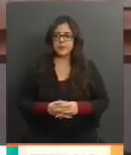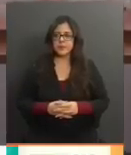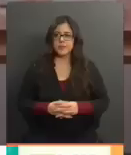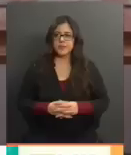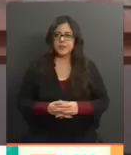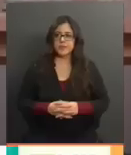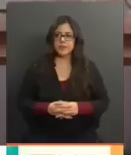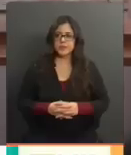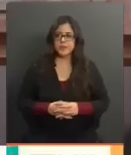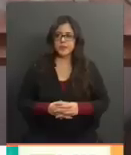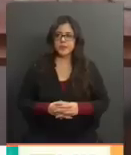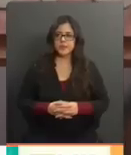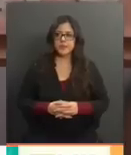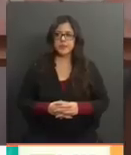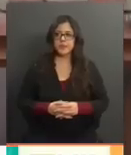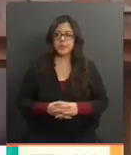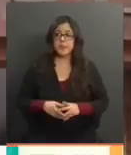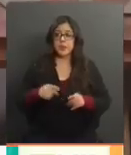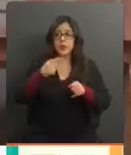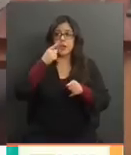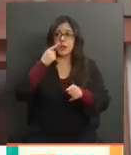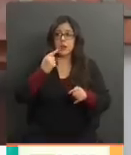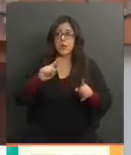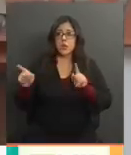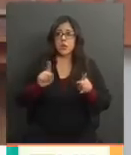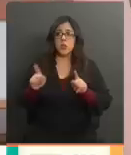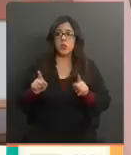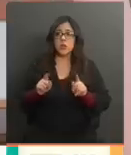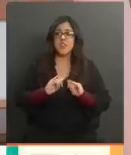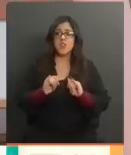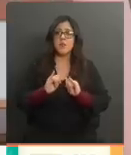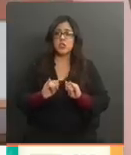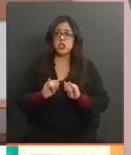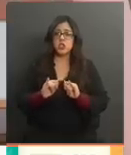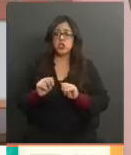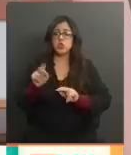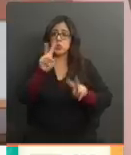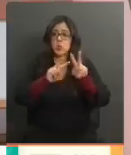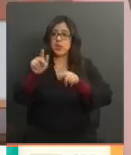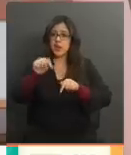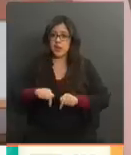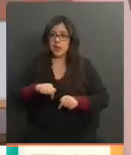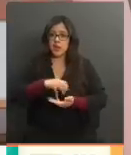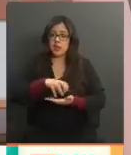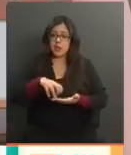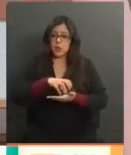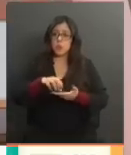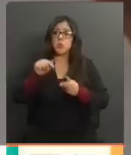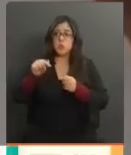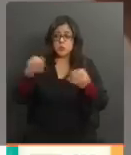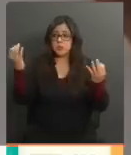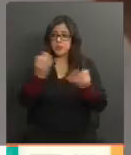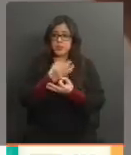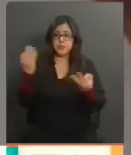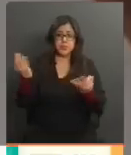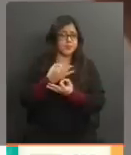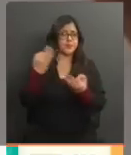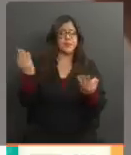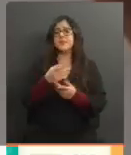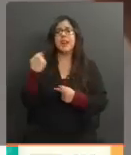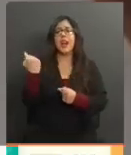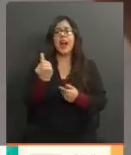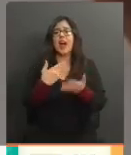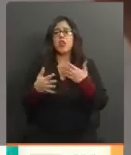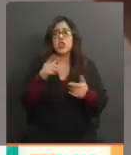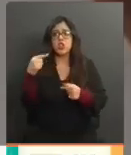Juan Bastidas es coordinador de la Oficina de Información Turística aquí en Chimbarongo y nos va a contar dónde estamos. Bueno, de